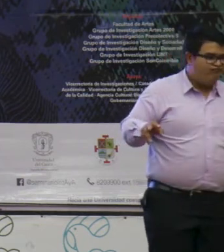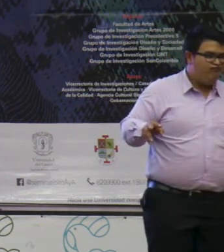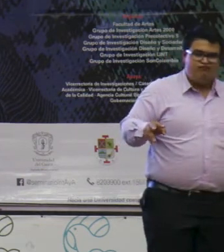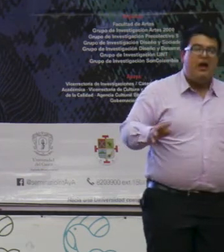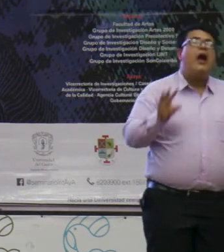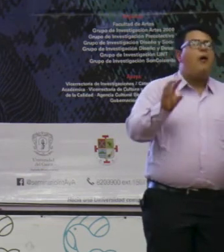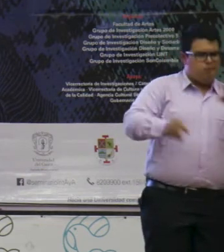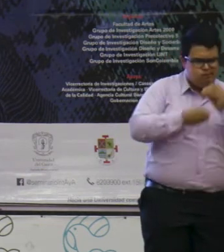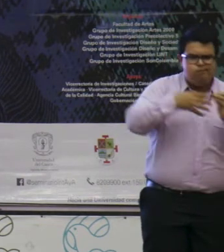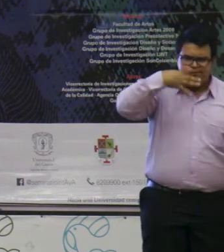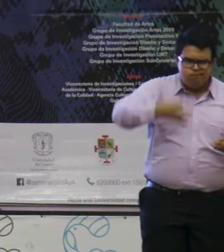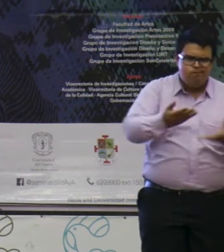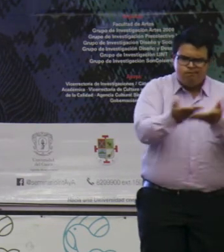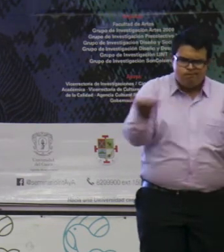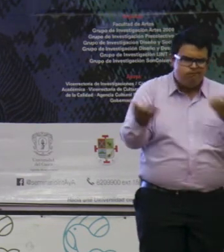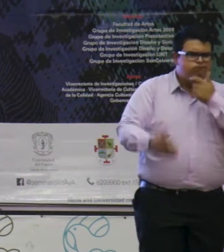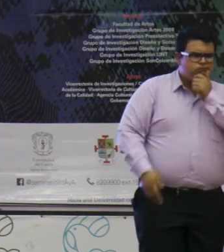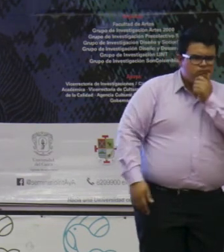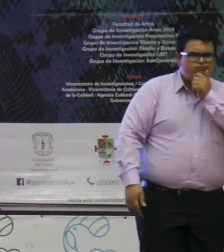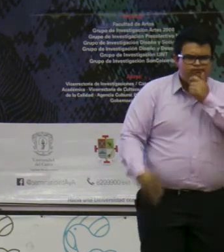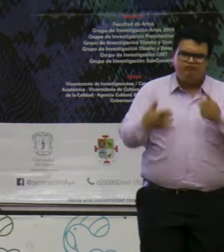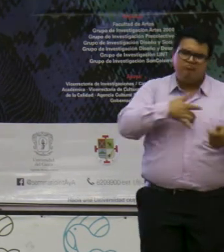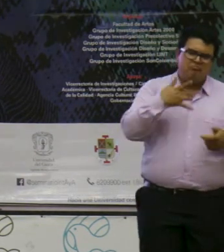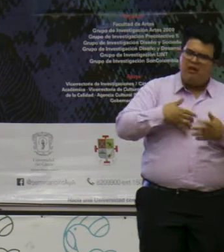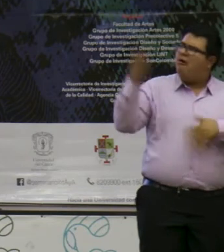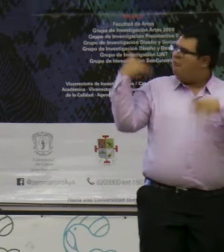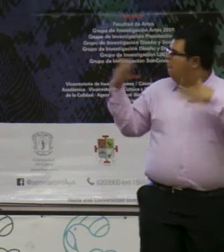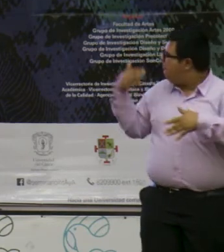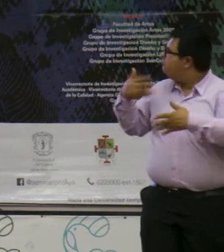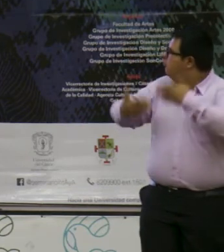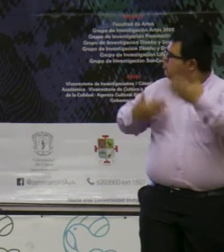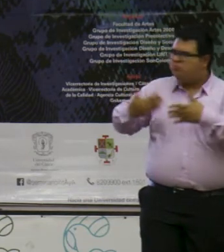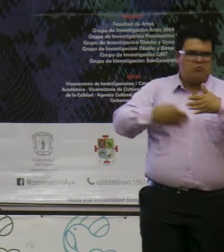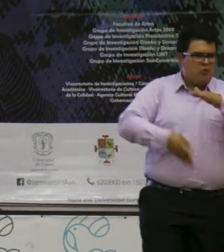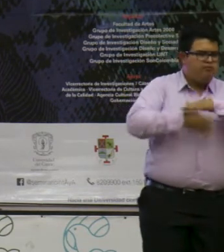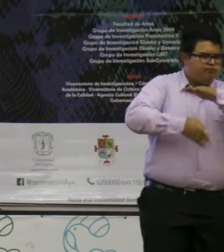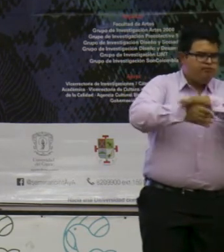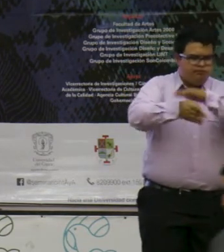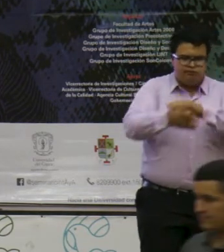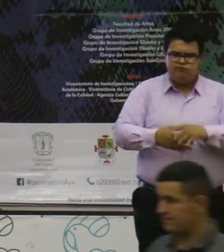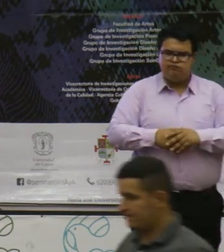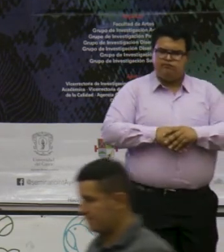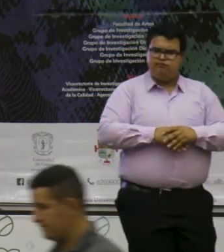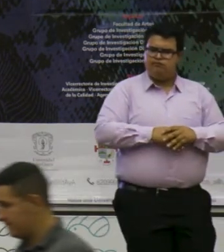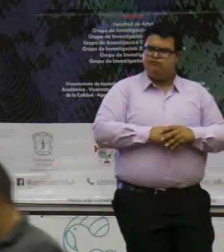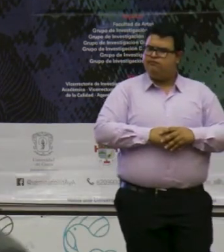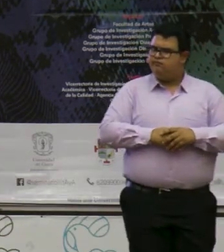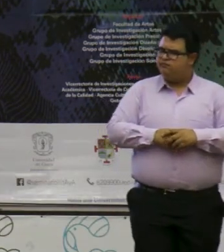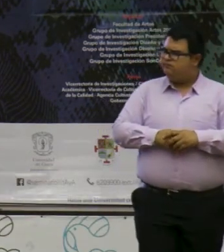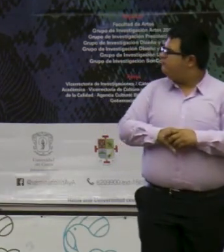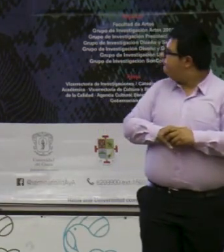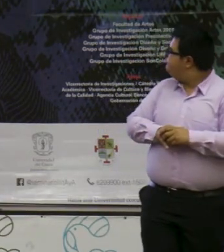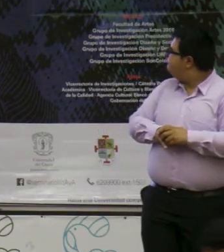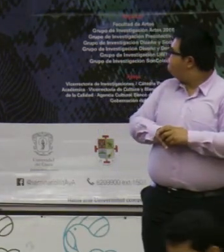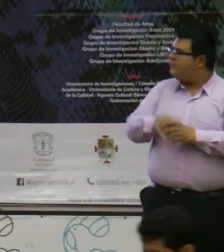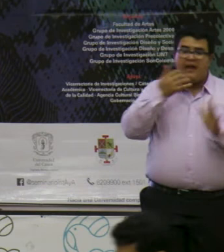como otras que al parecer fueron inventos más o menos empezados a desarrollar. Cosas que también son muy interesantes de revisar cuando